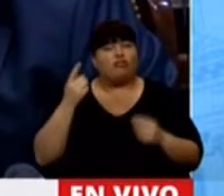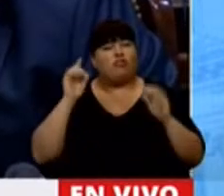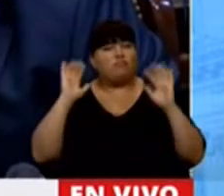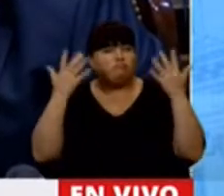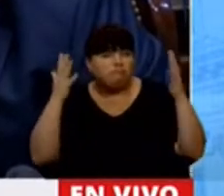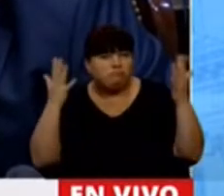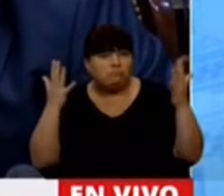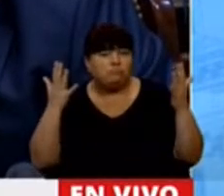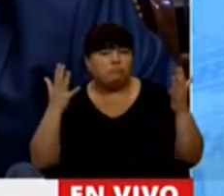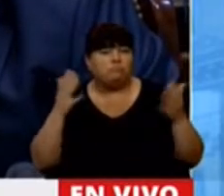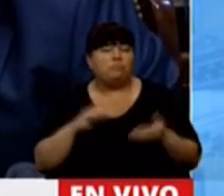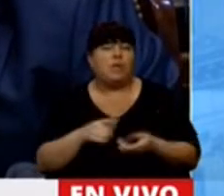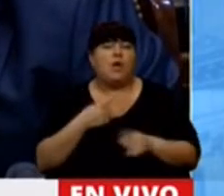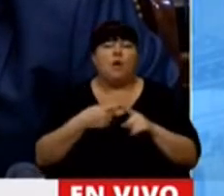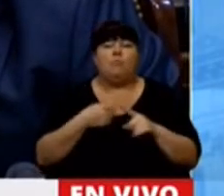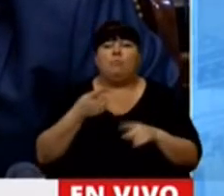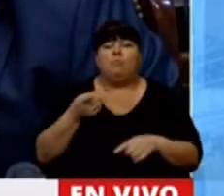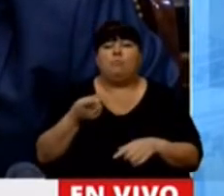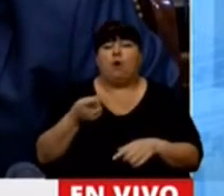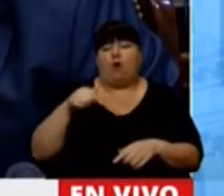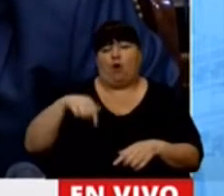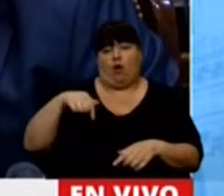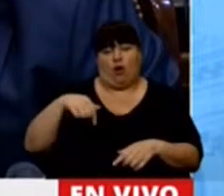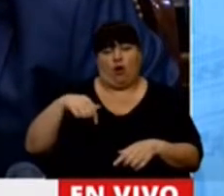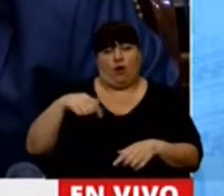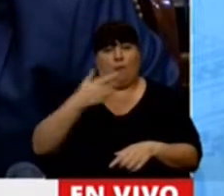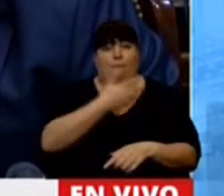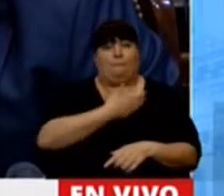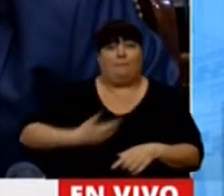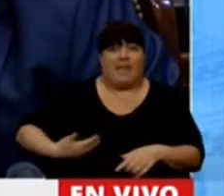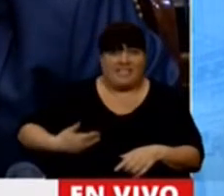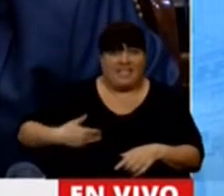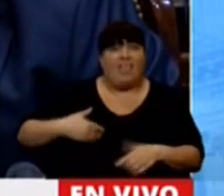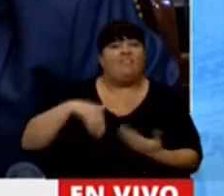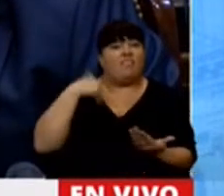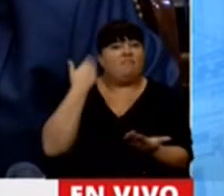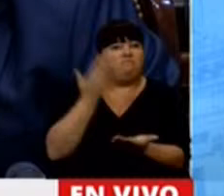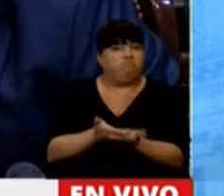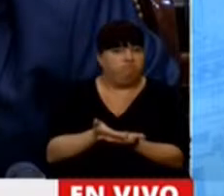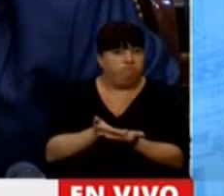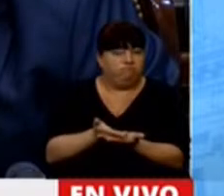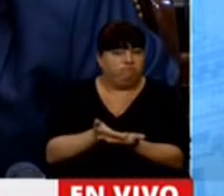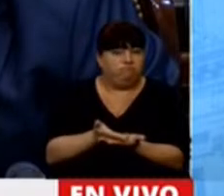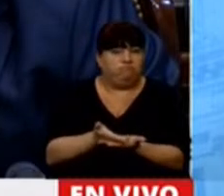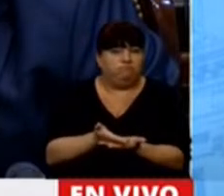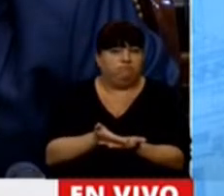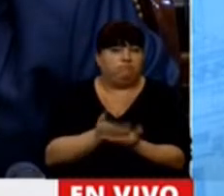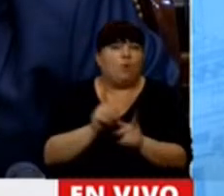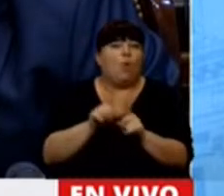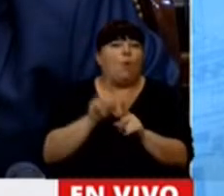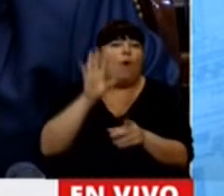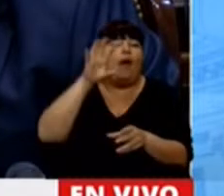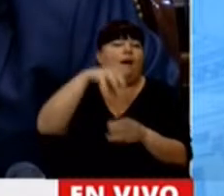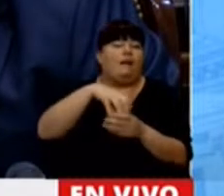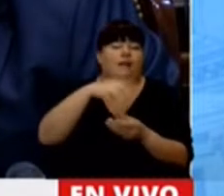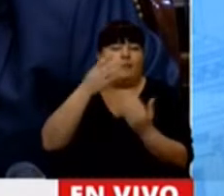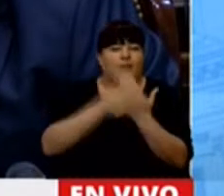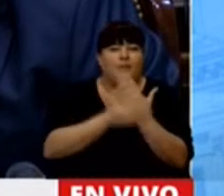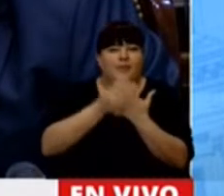festejamos que este presidente haya puesto un Ministerio de la